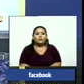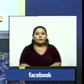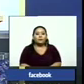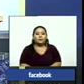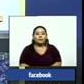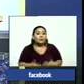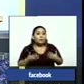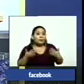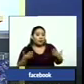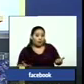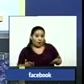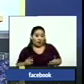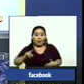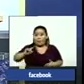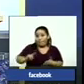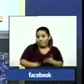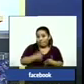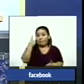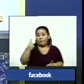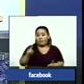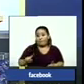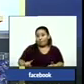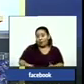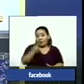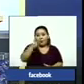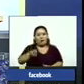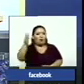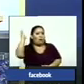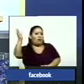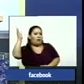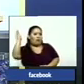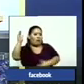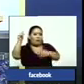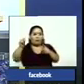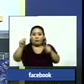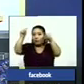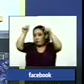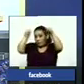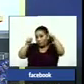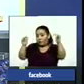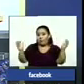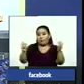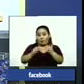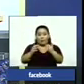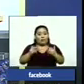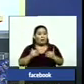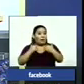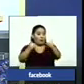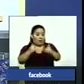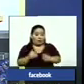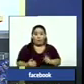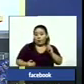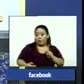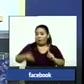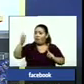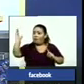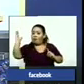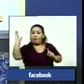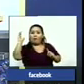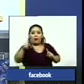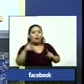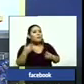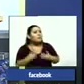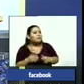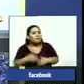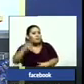Y la primera participación del presidente Nayib Bukele frente a la Organización de las Naciones Unidas generó las